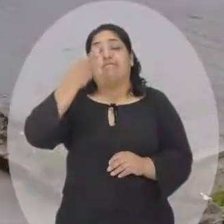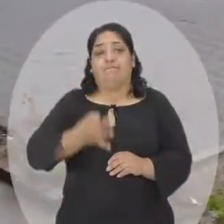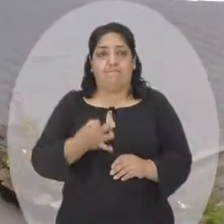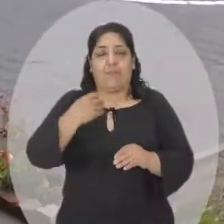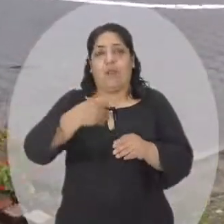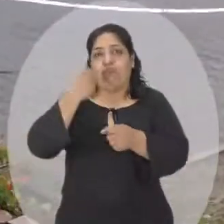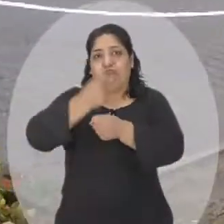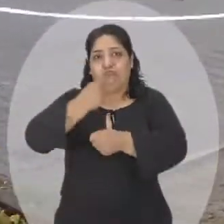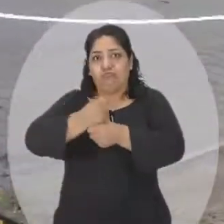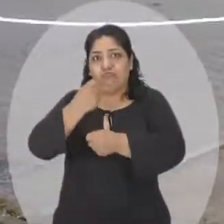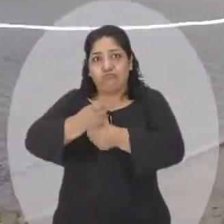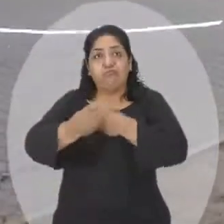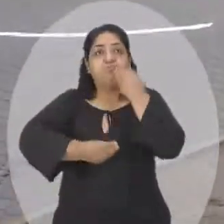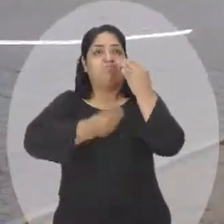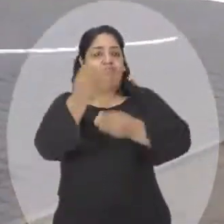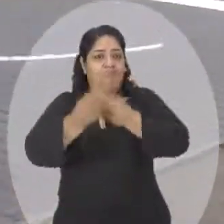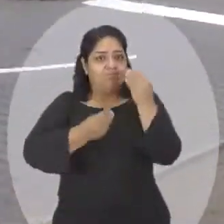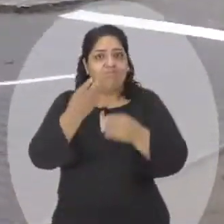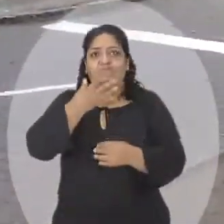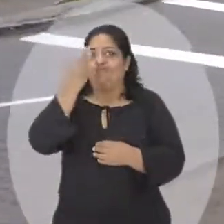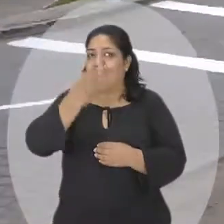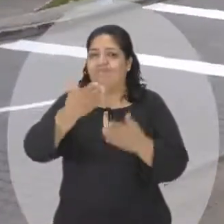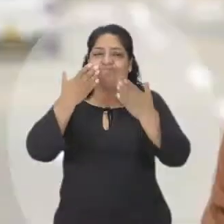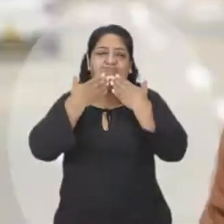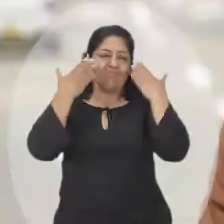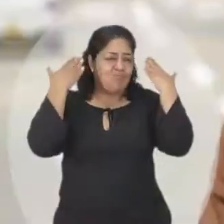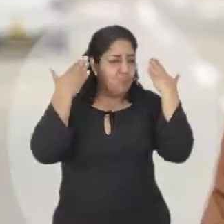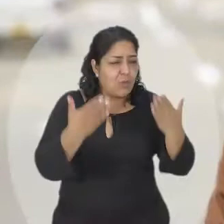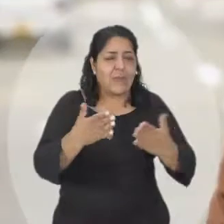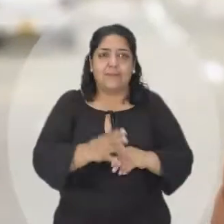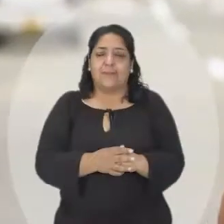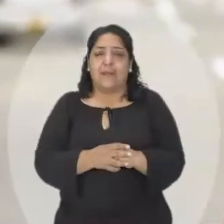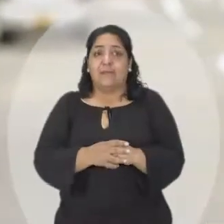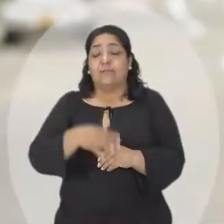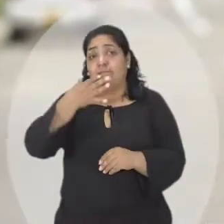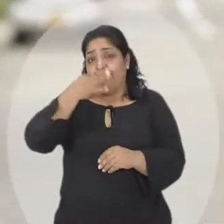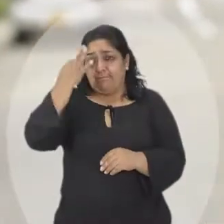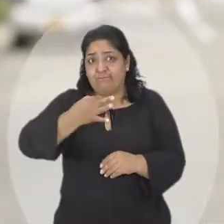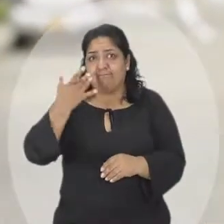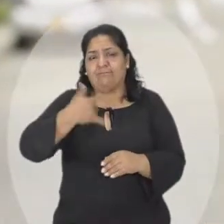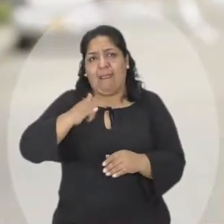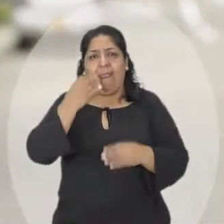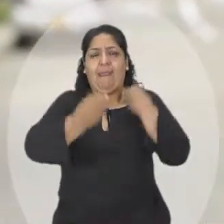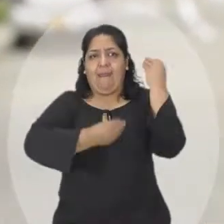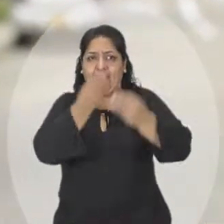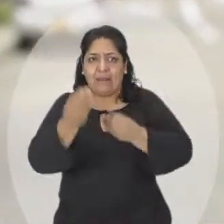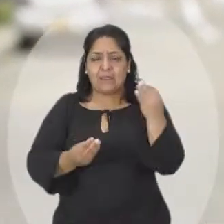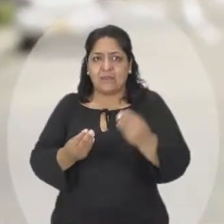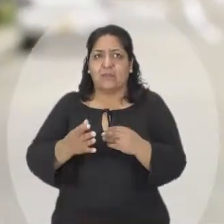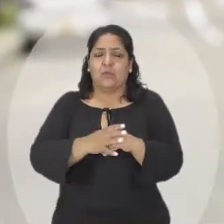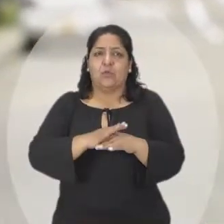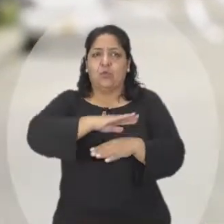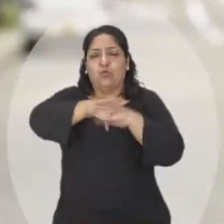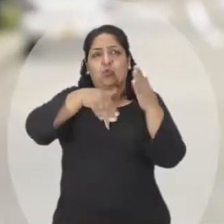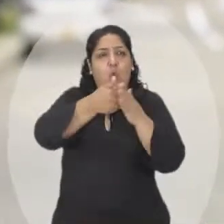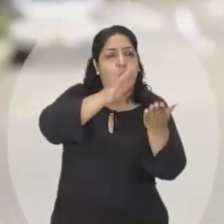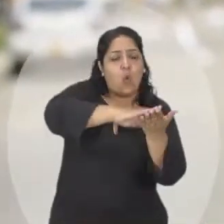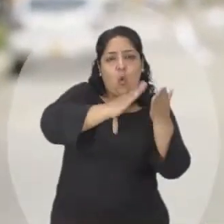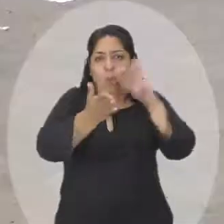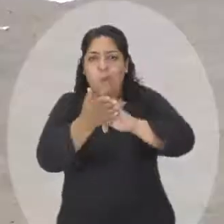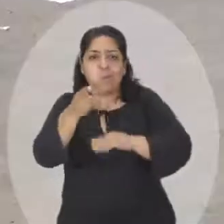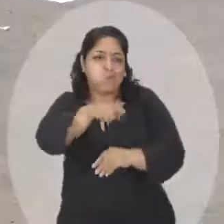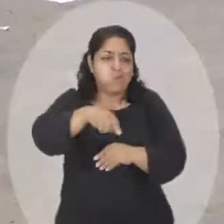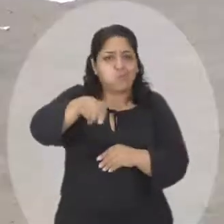Realmente este es un trabajo que les estamos realmente muy agradecidos. Si hemos tenido, digamos, unos problemas con la